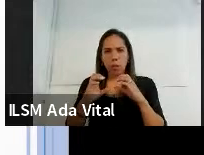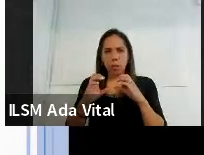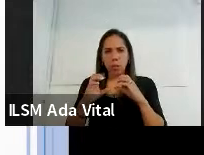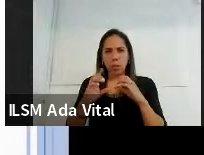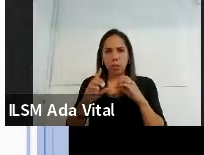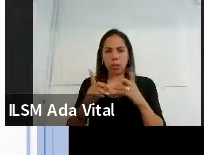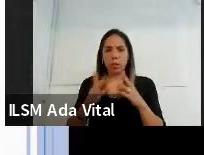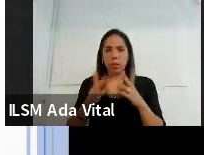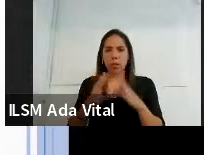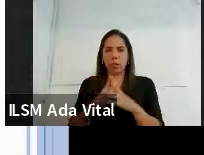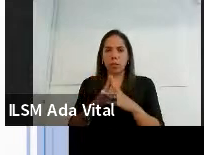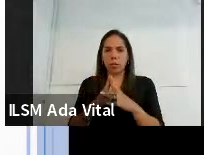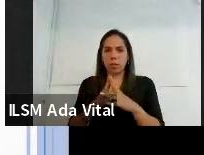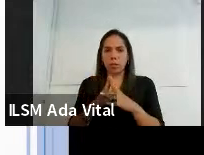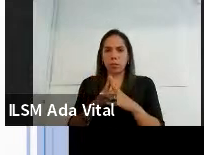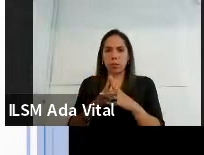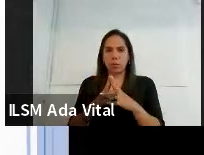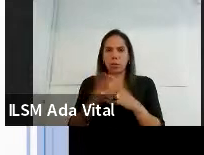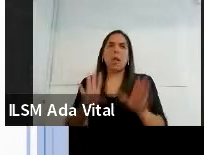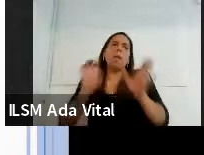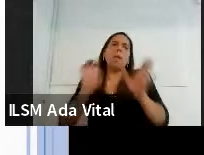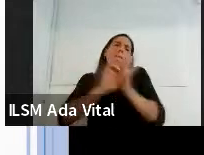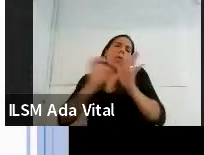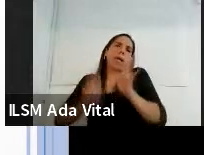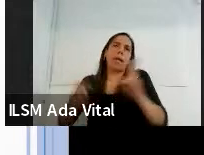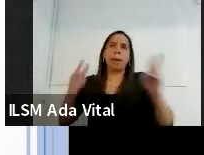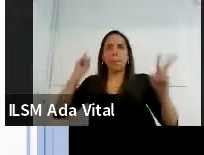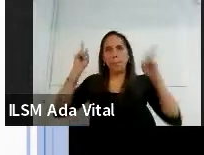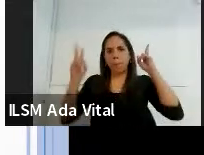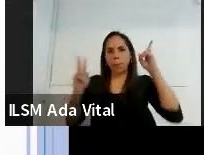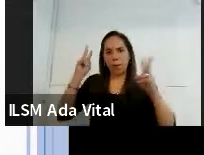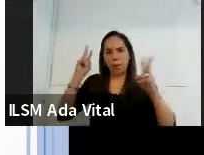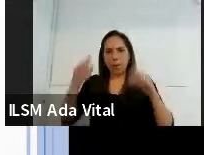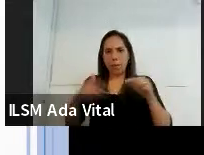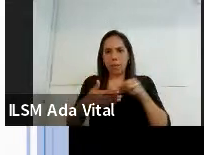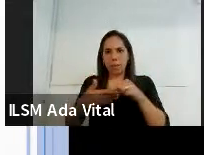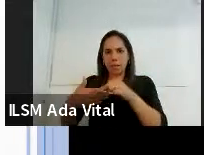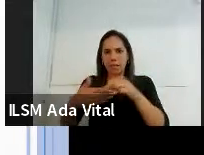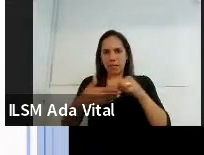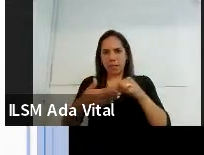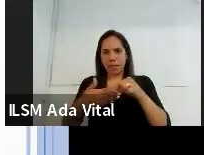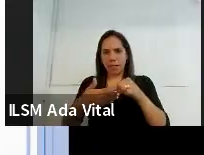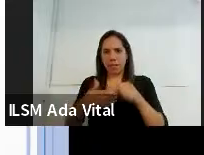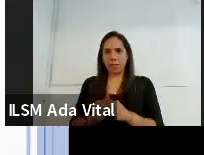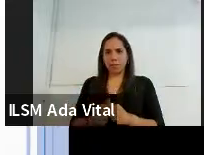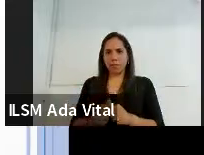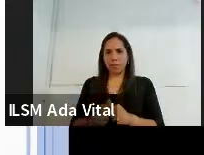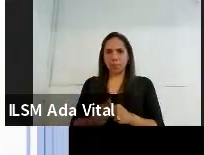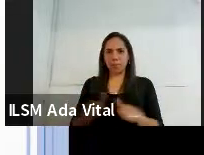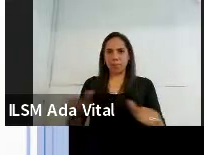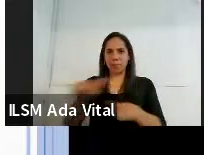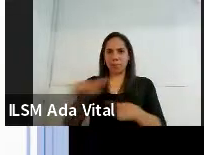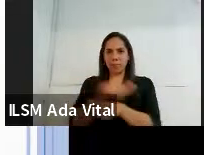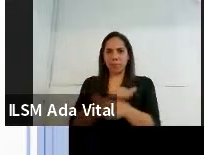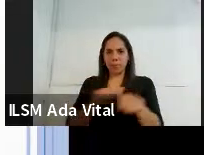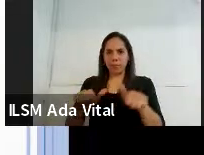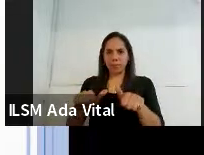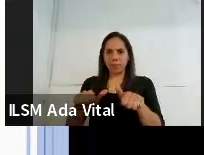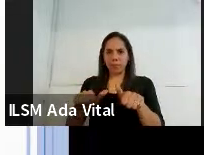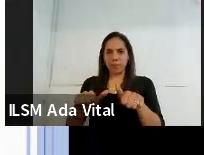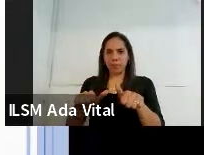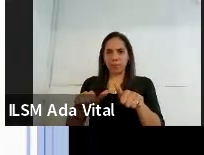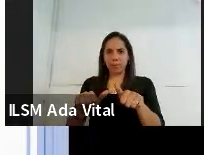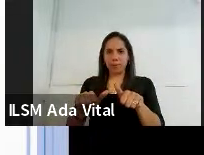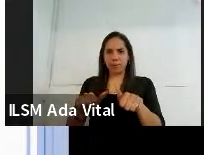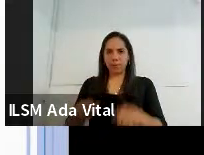coordina una visita guiada. Cuando nosotros decidimos asistir a una visita, generalmente tenemos la idea de que